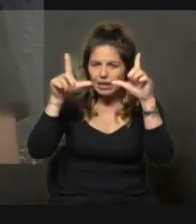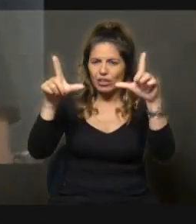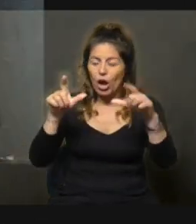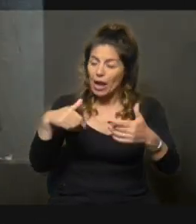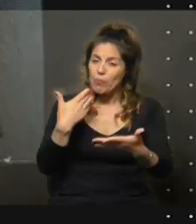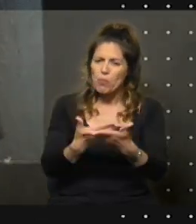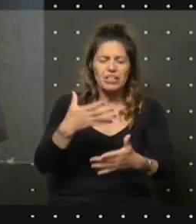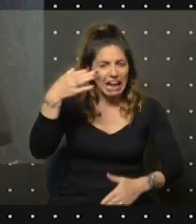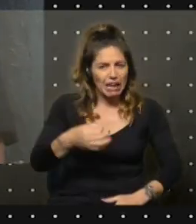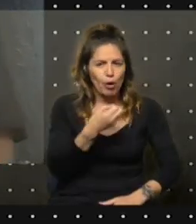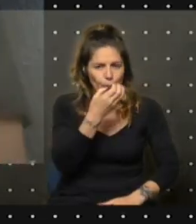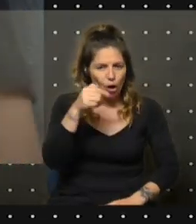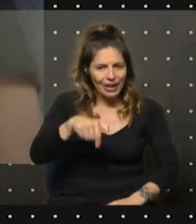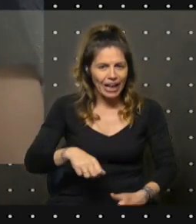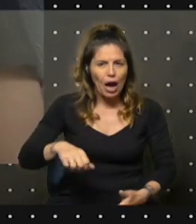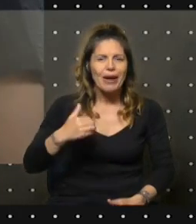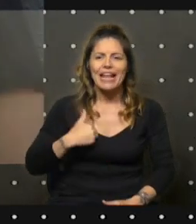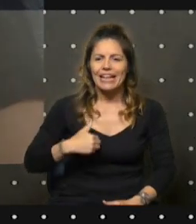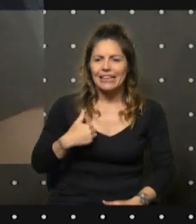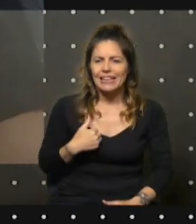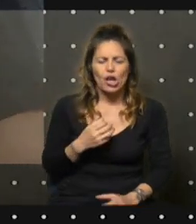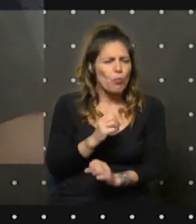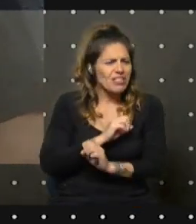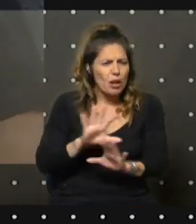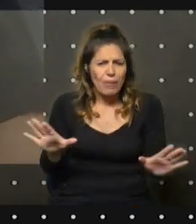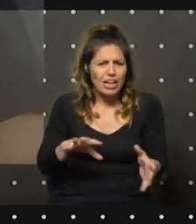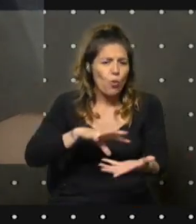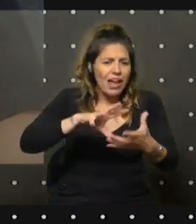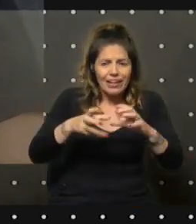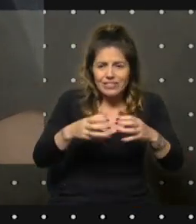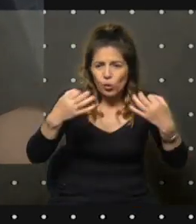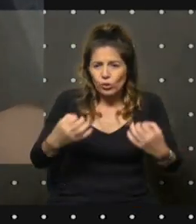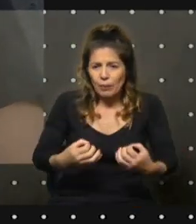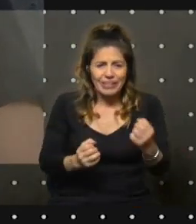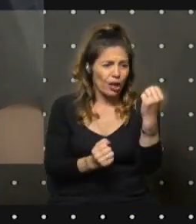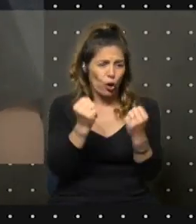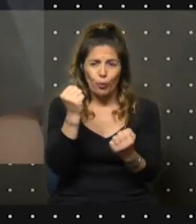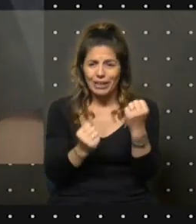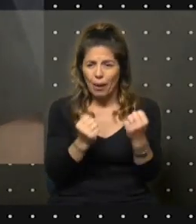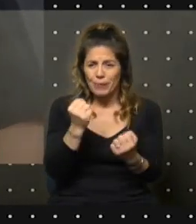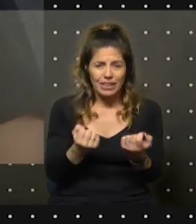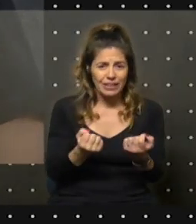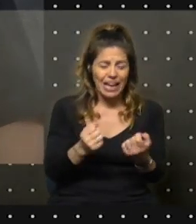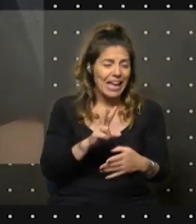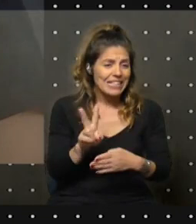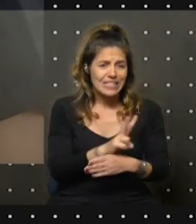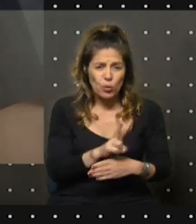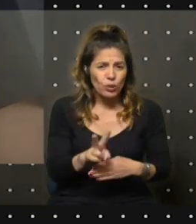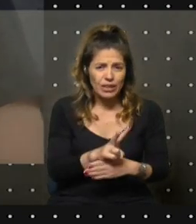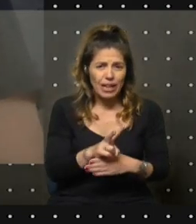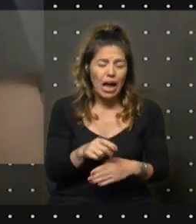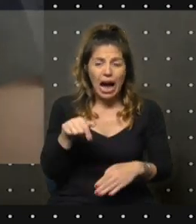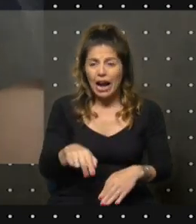propuestas creemos que es lo mejor para Argentina nada puede salir mal en una crisis en la que justamente económicamente y la seguridad es lo que más nos